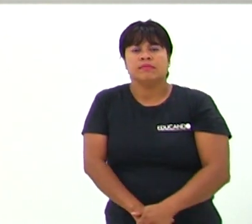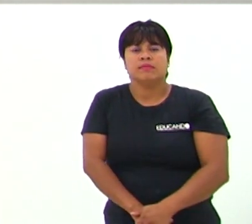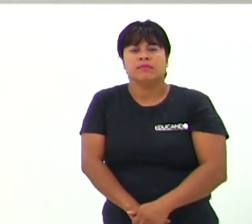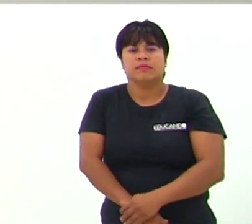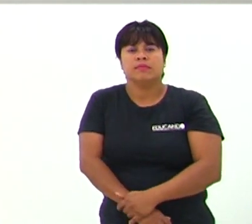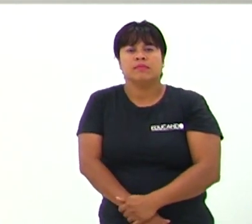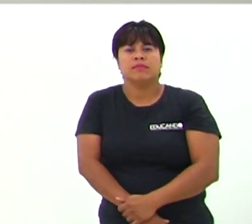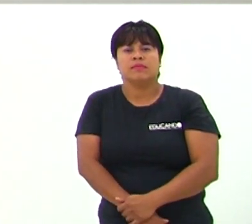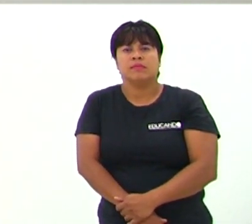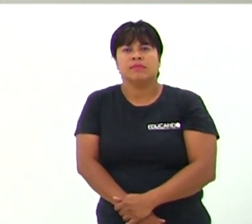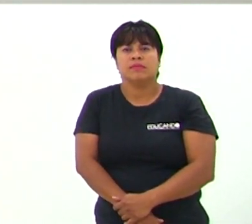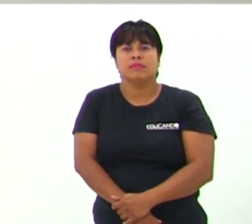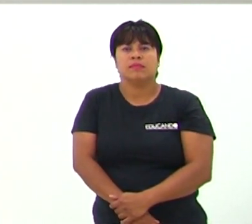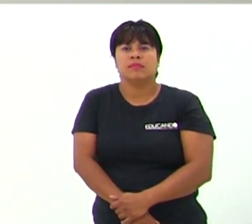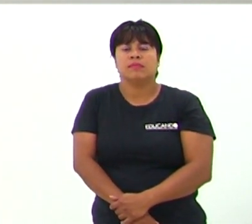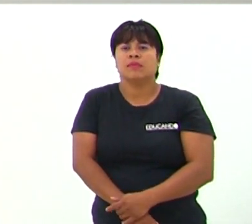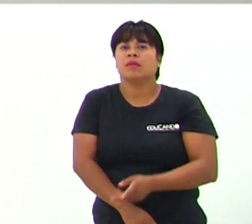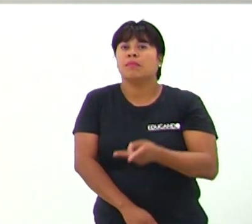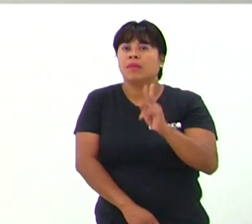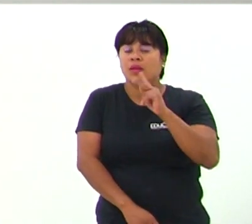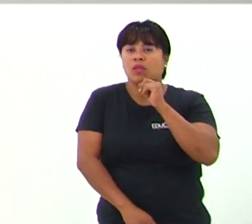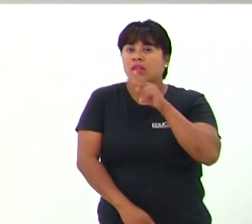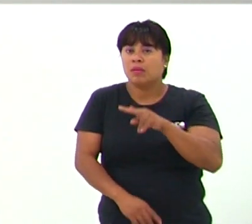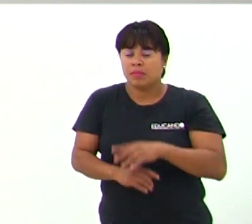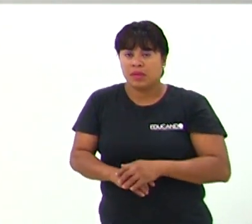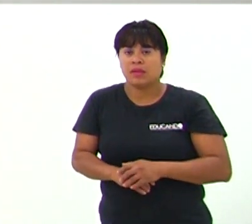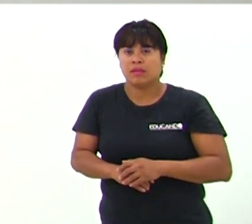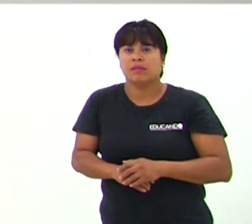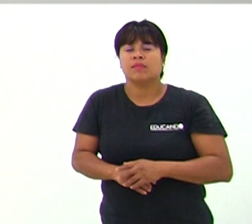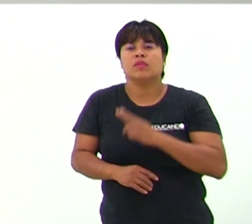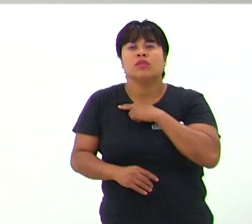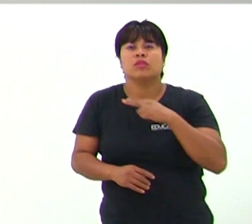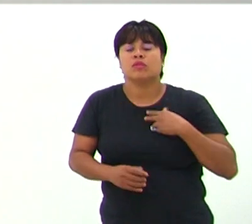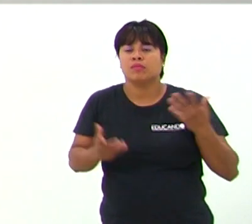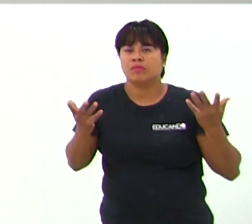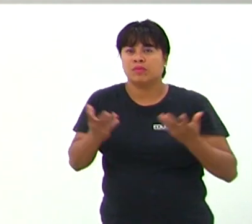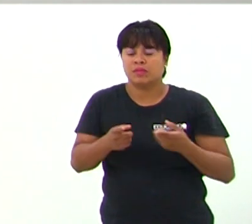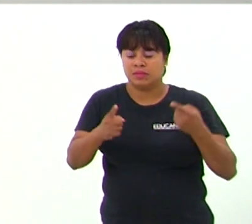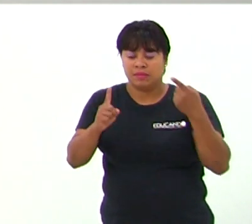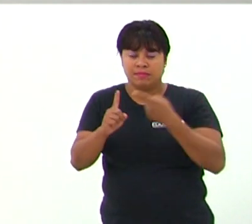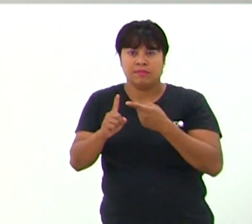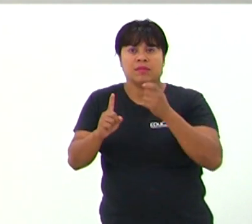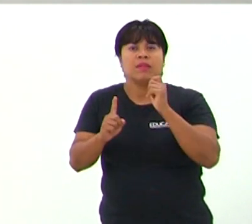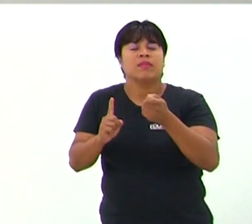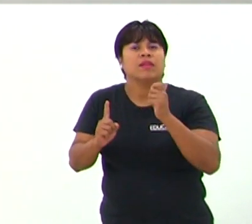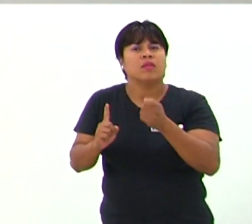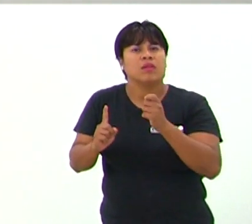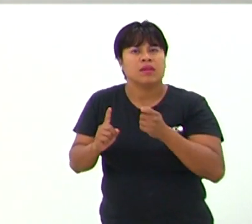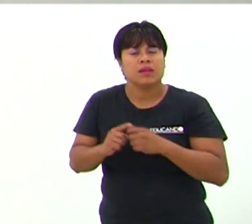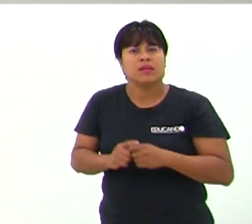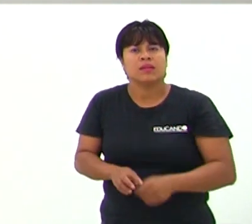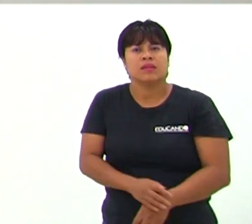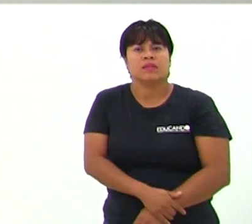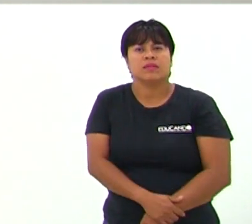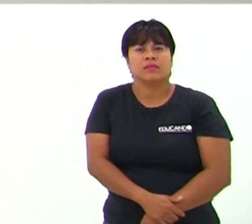bien, pero también vamos a hacer referencia a lo que son